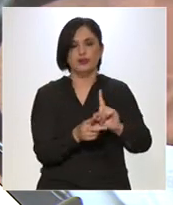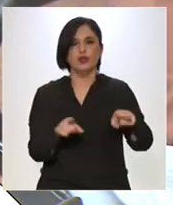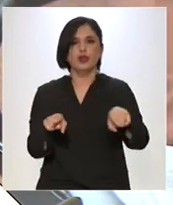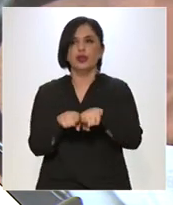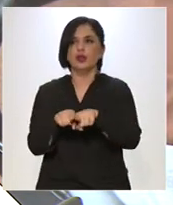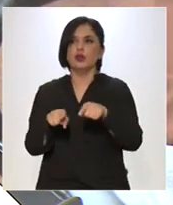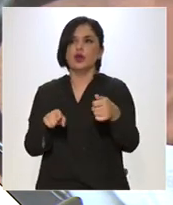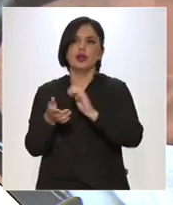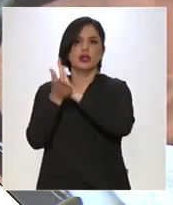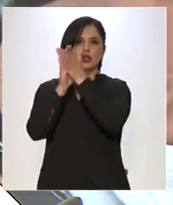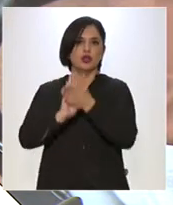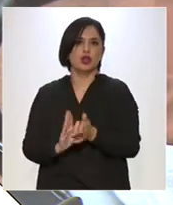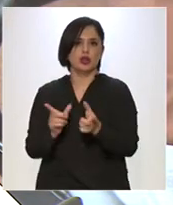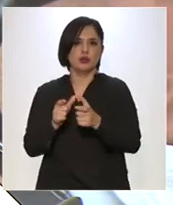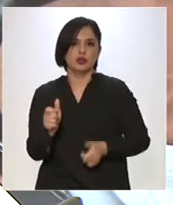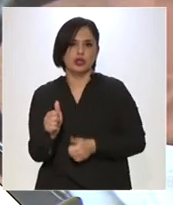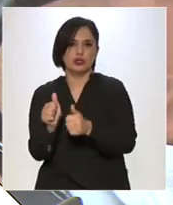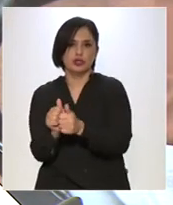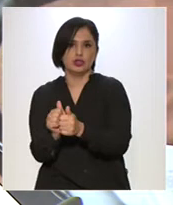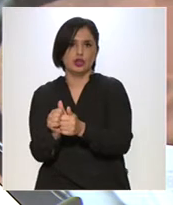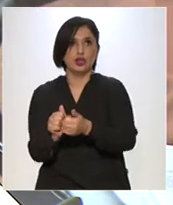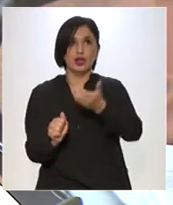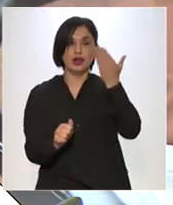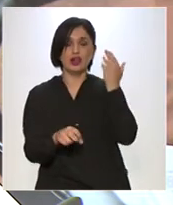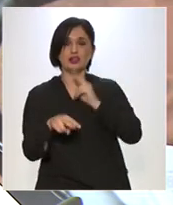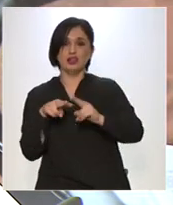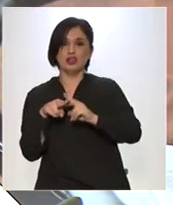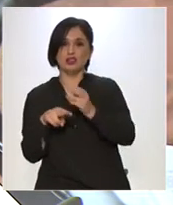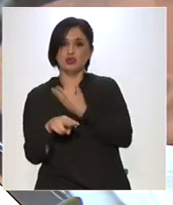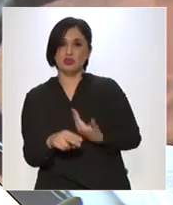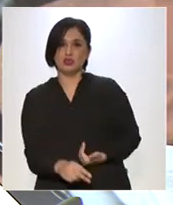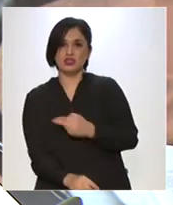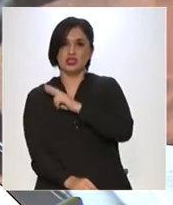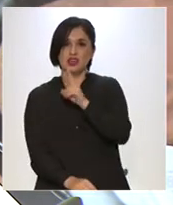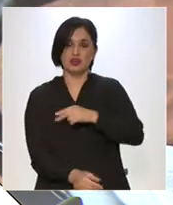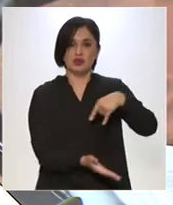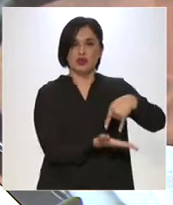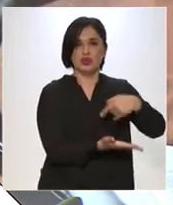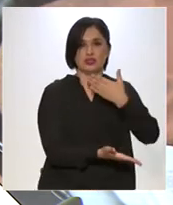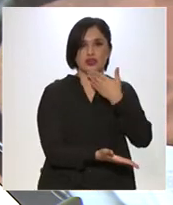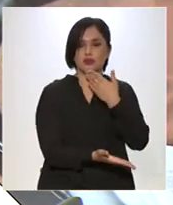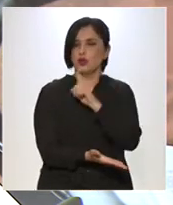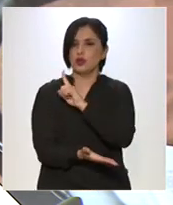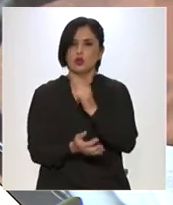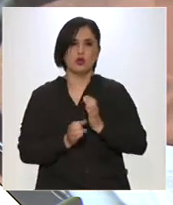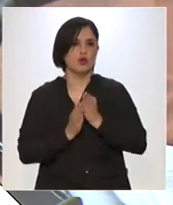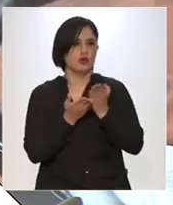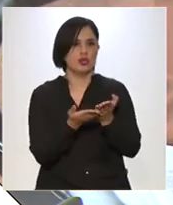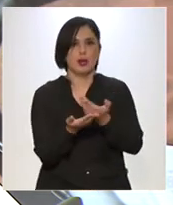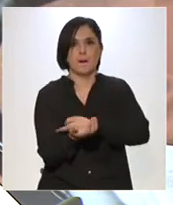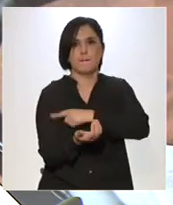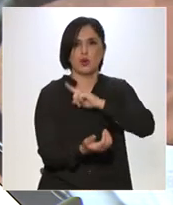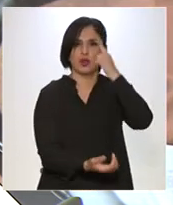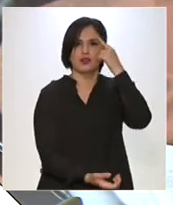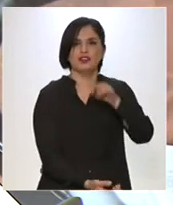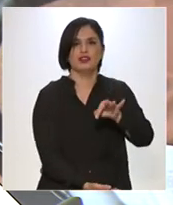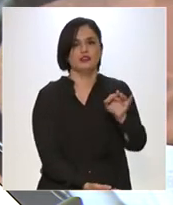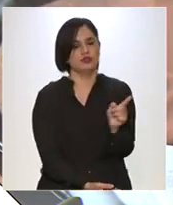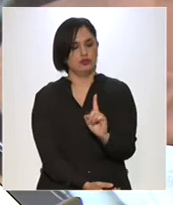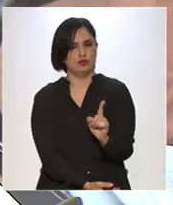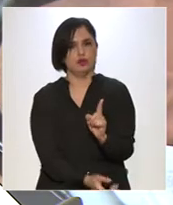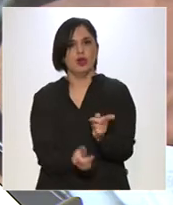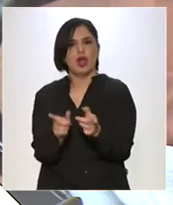que todas las comisiones asesoras que se han creado tanto por el Ejecutivo como por el Congreso, no entregan poderes resolutivos. Esta